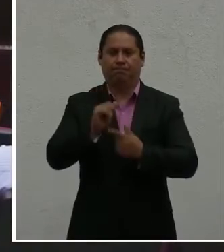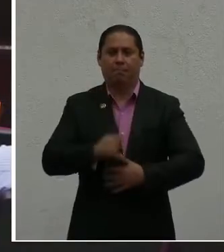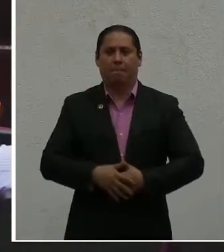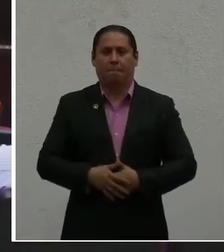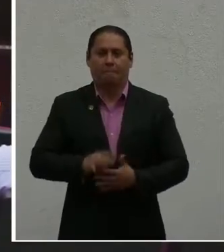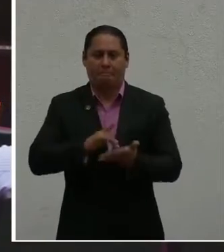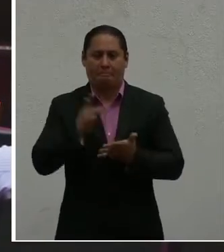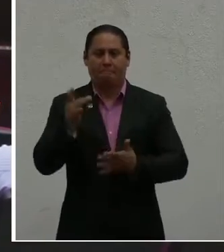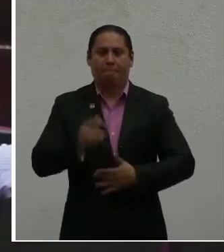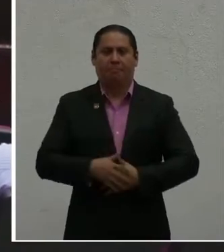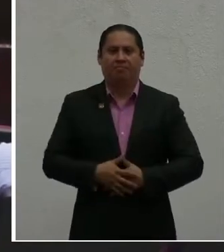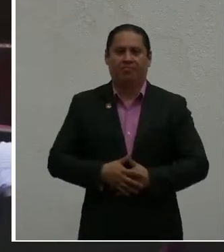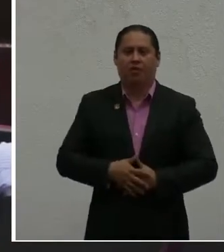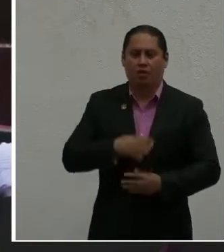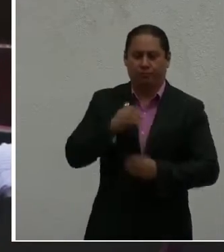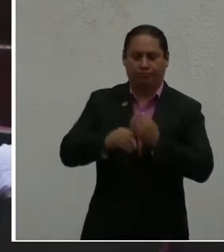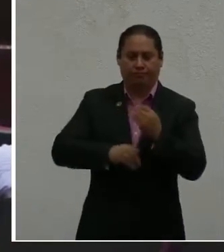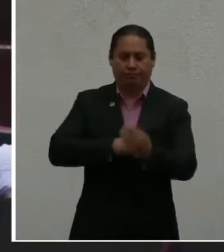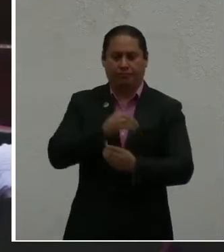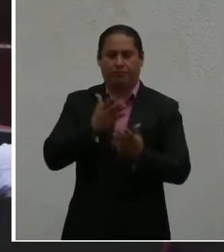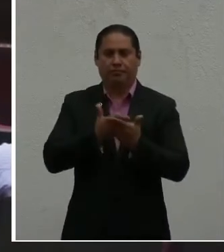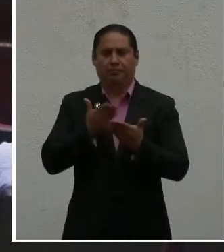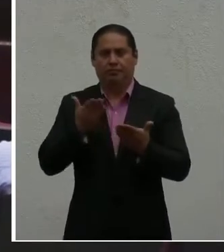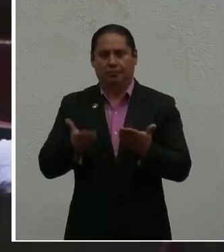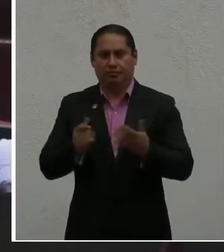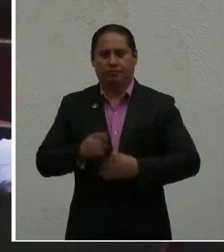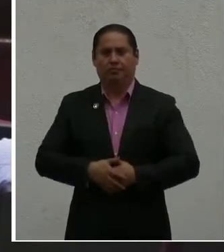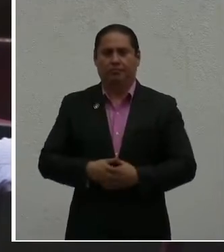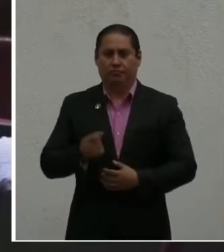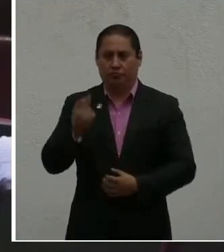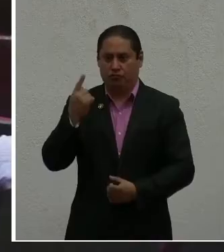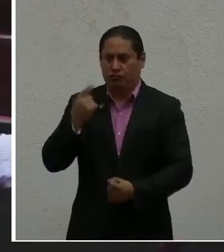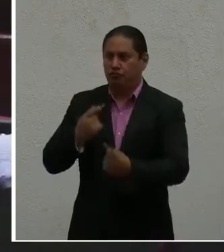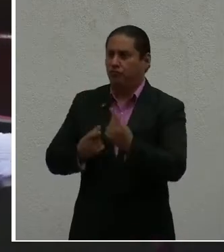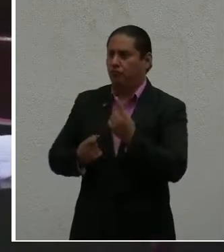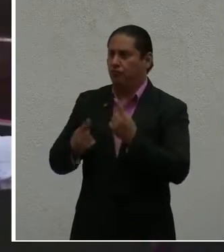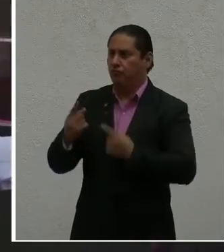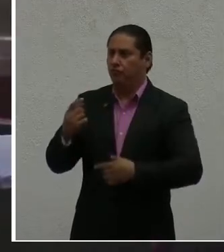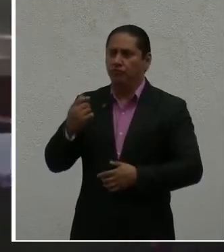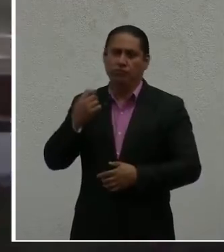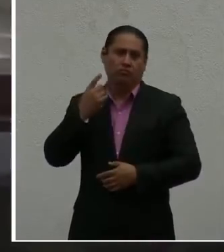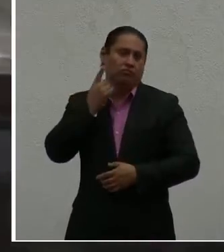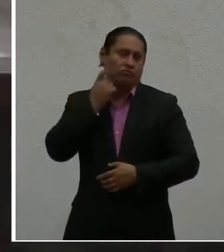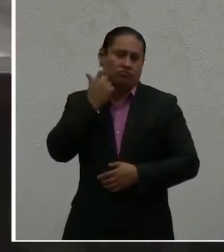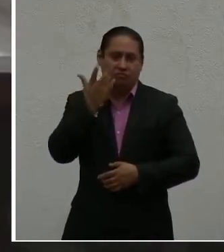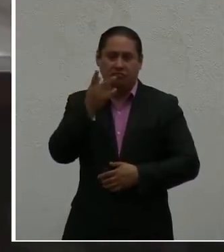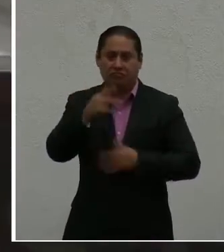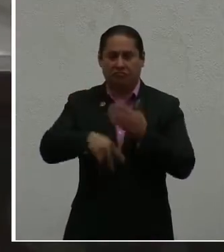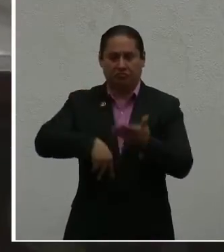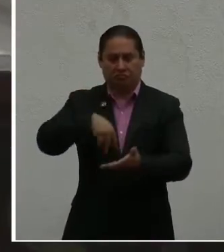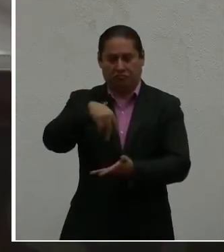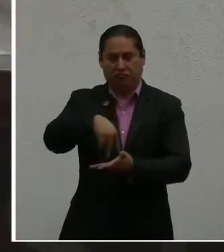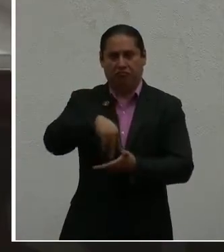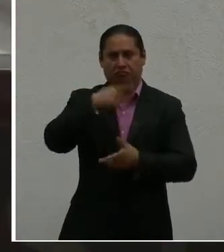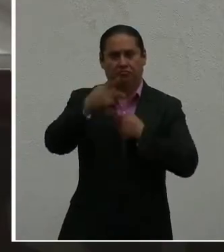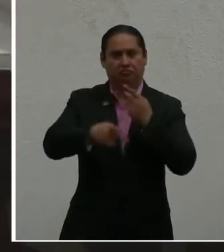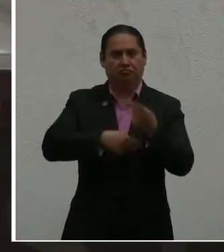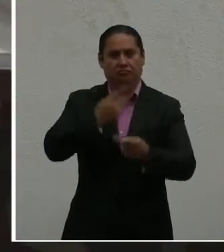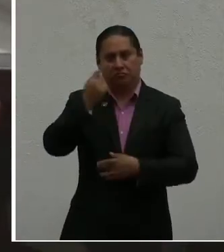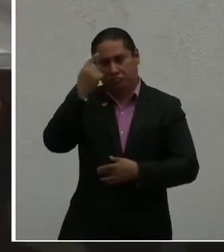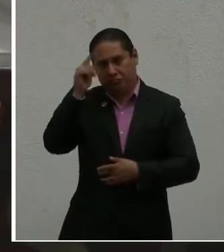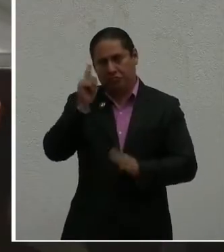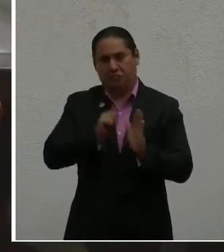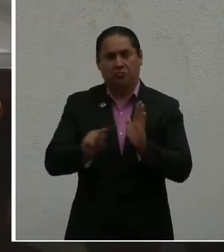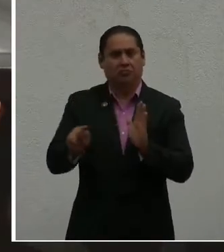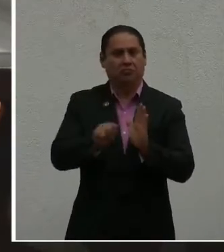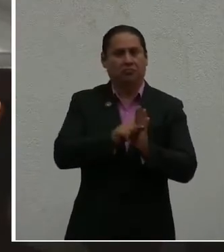Gracias. Está a discusión el dictamen presentado. Si alguna o alguno de los legisladores desea hacer uso de la palabra para